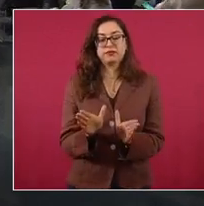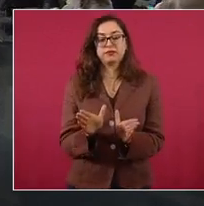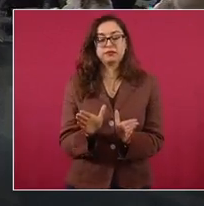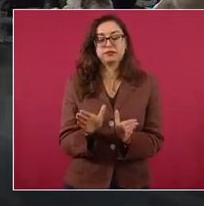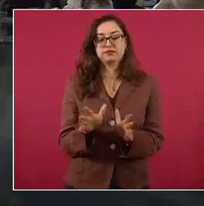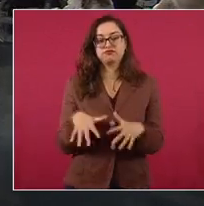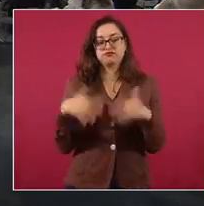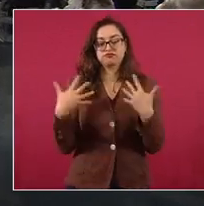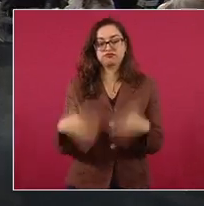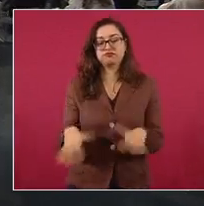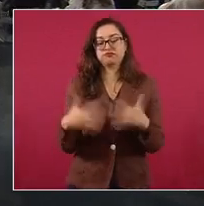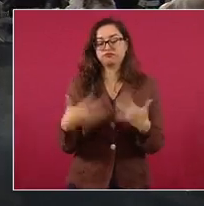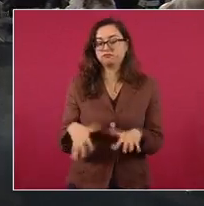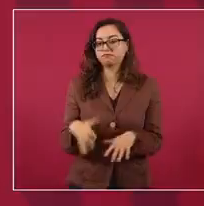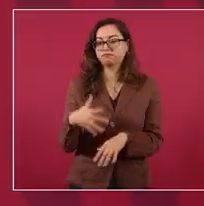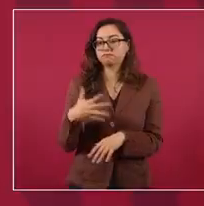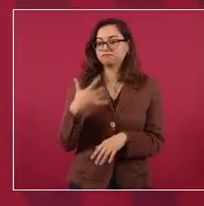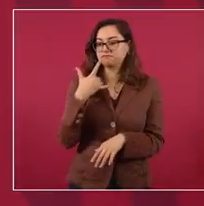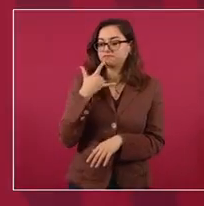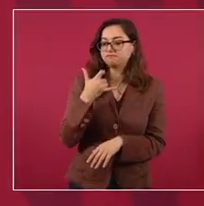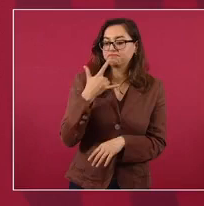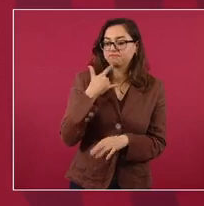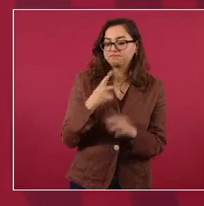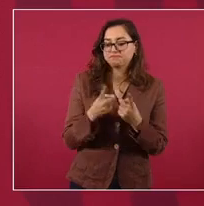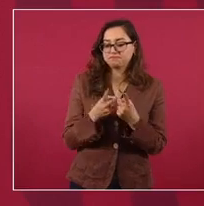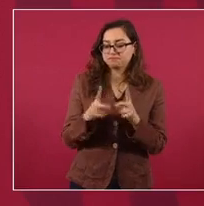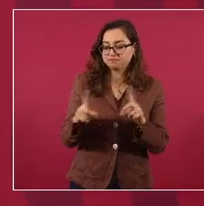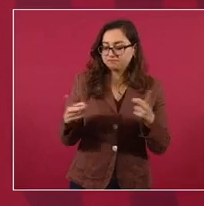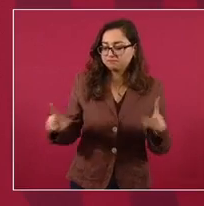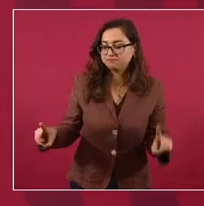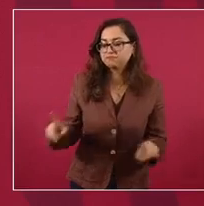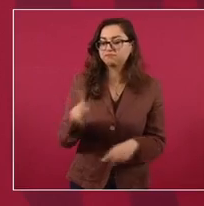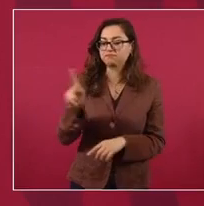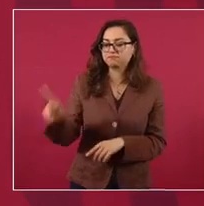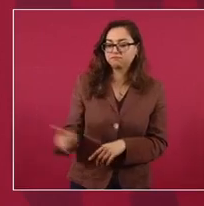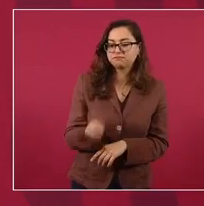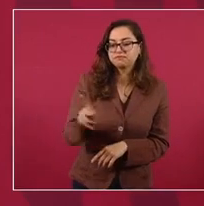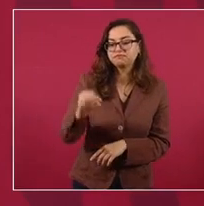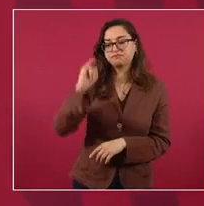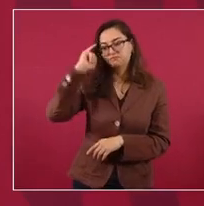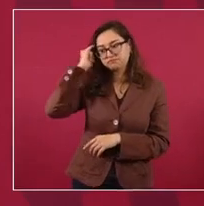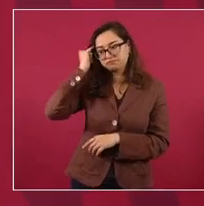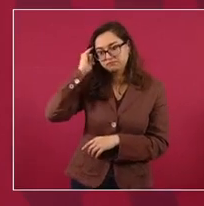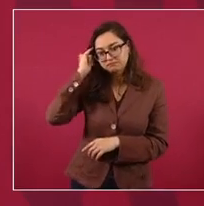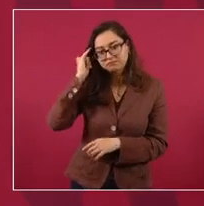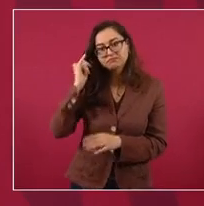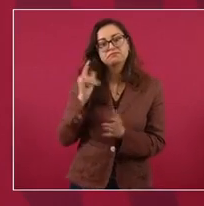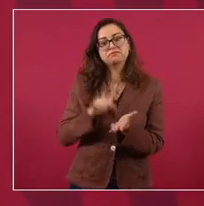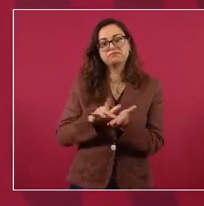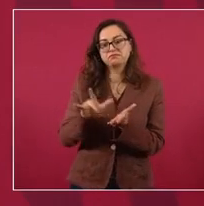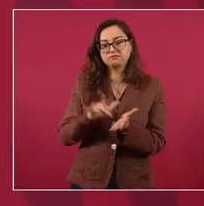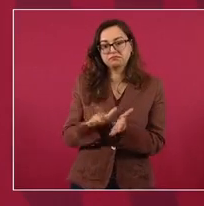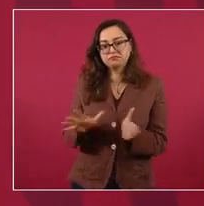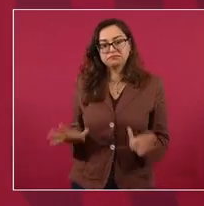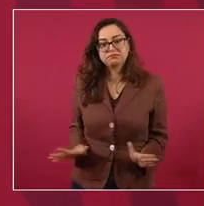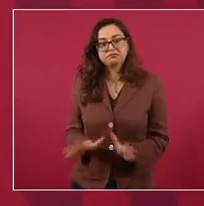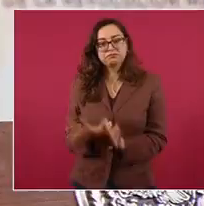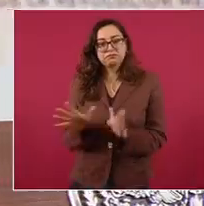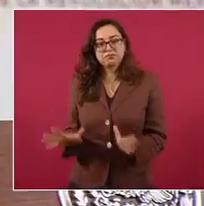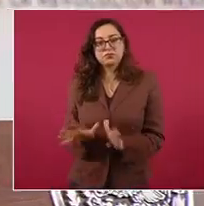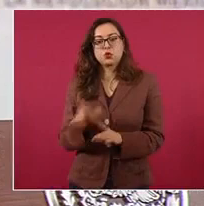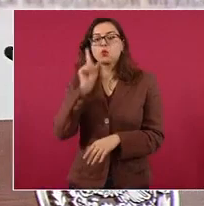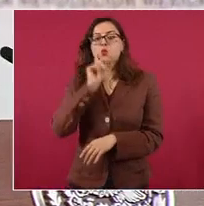el desarrollo de las comunidades, de los pueblos indígenas, la participación de